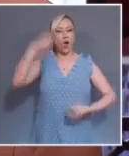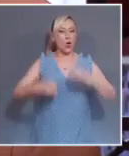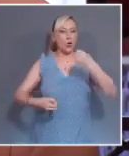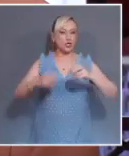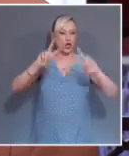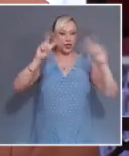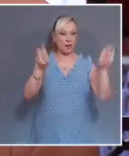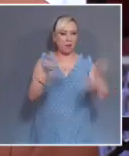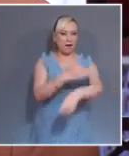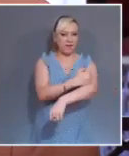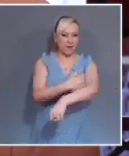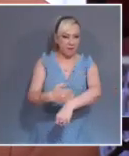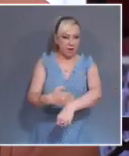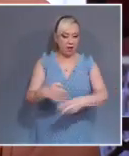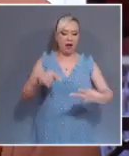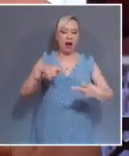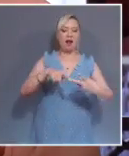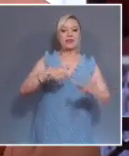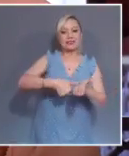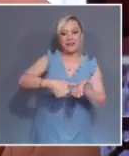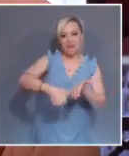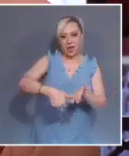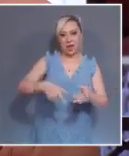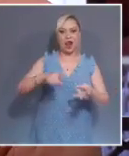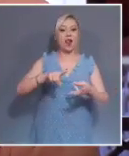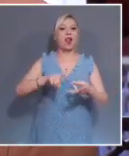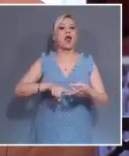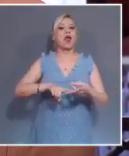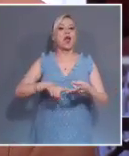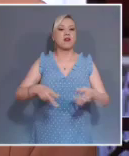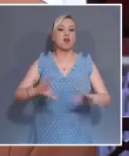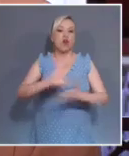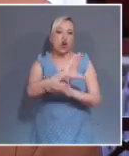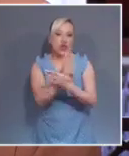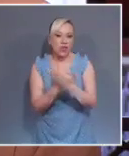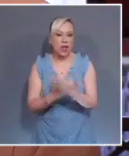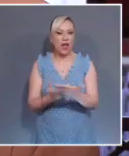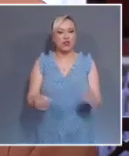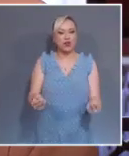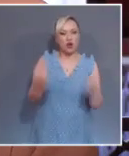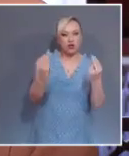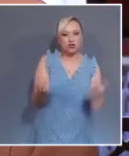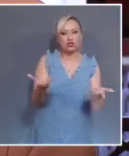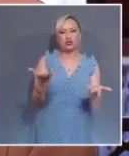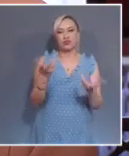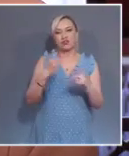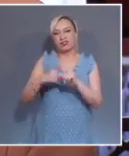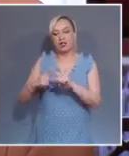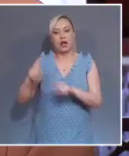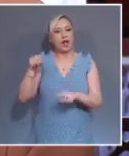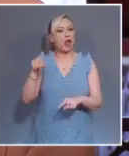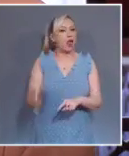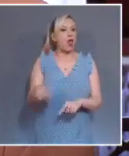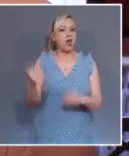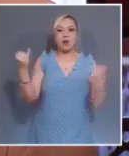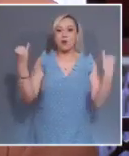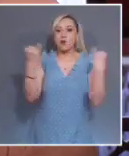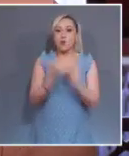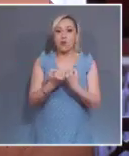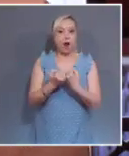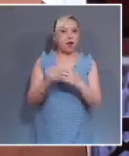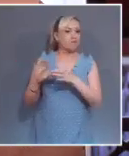civiles y los juicios mercantiles van a tener una misma regulación y van a ser los mismos en todo el país.